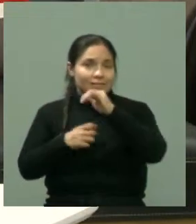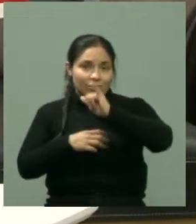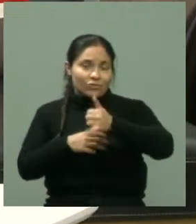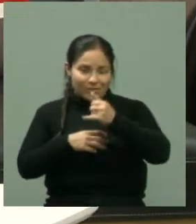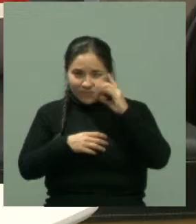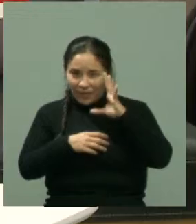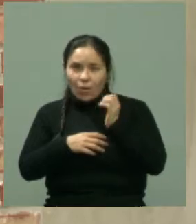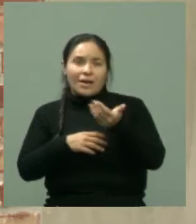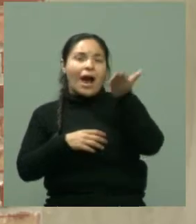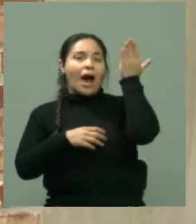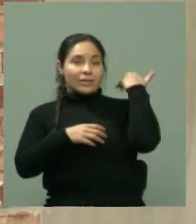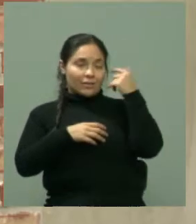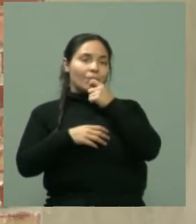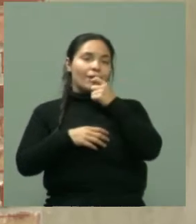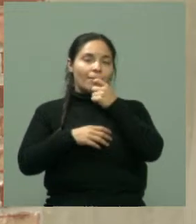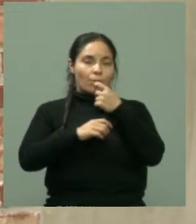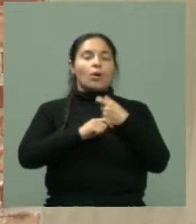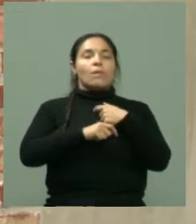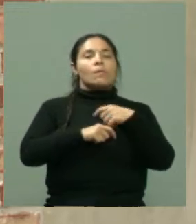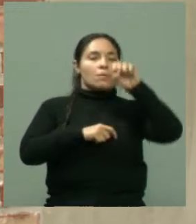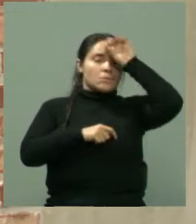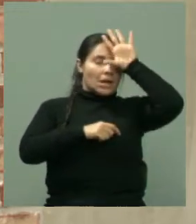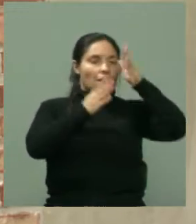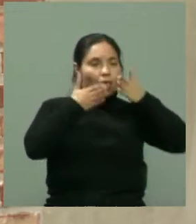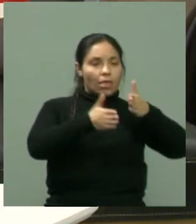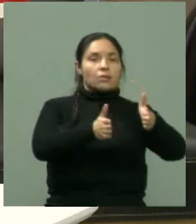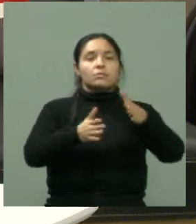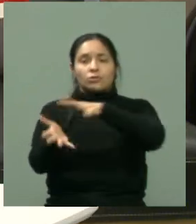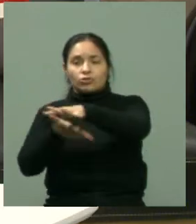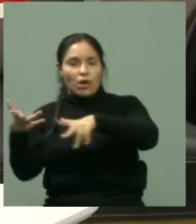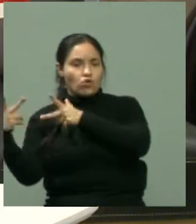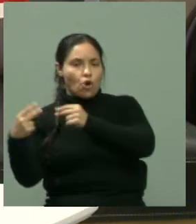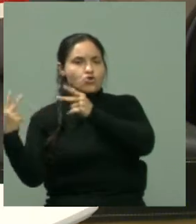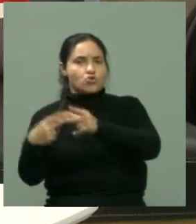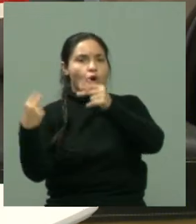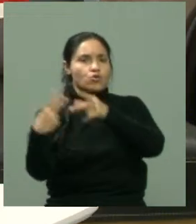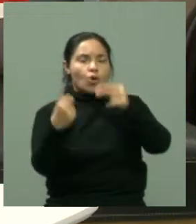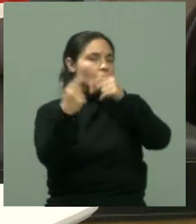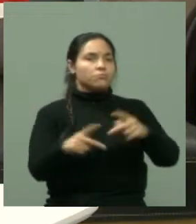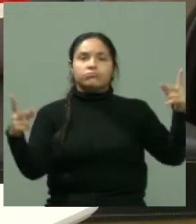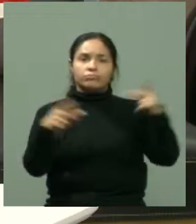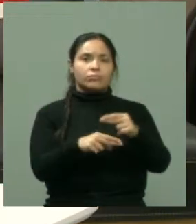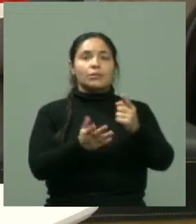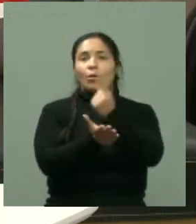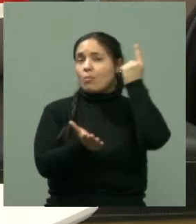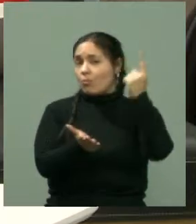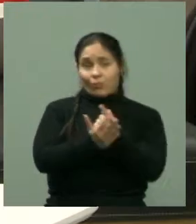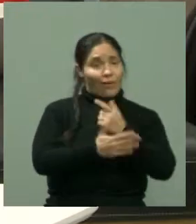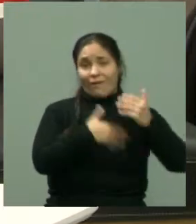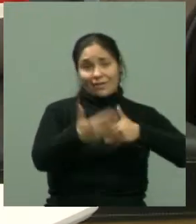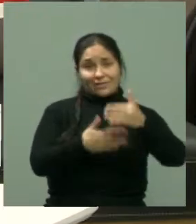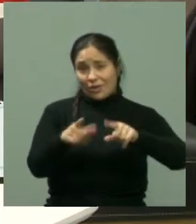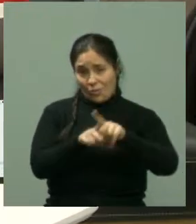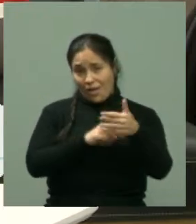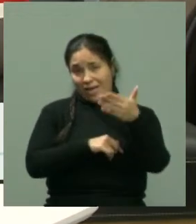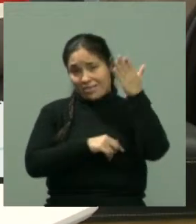partir de que ese consenso social no existía, ¿no? Exactamente. Claro, y ahí también nace esta idea de pensar nosotros como